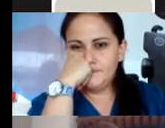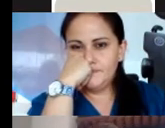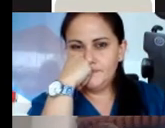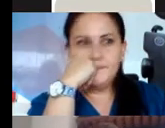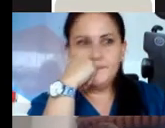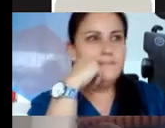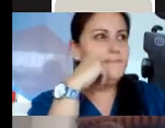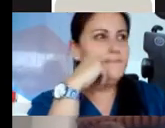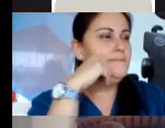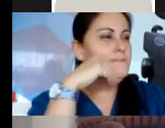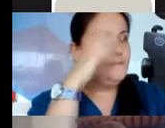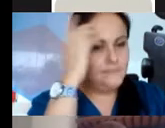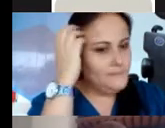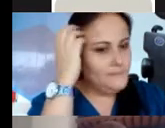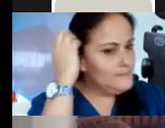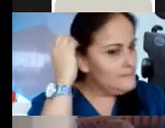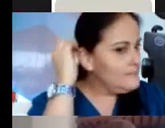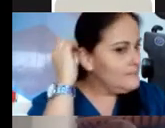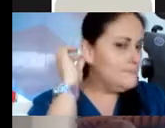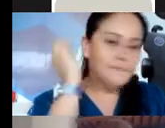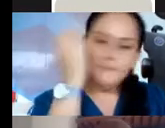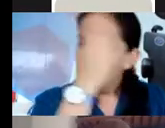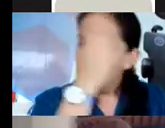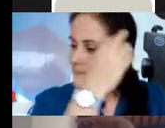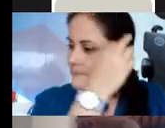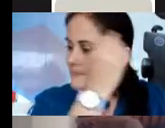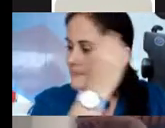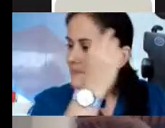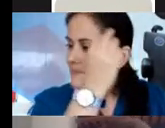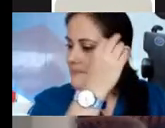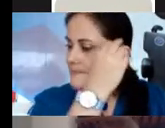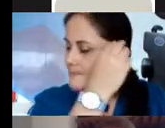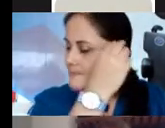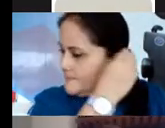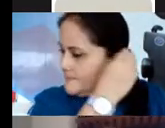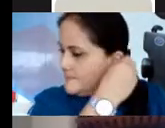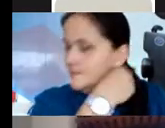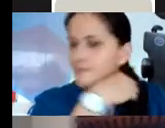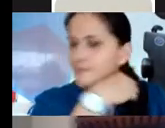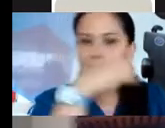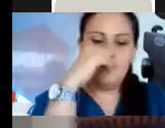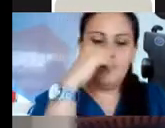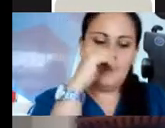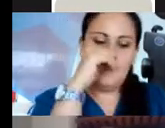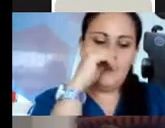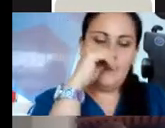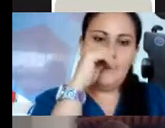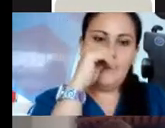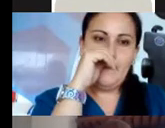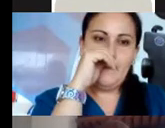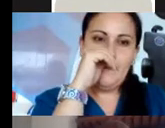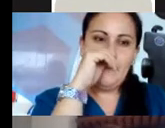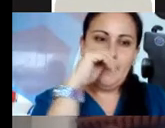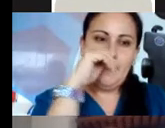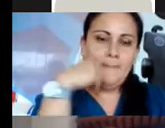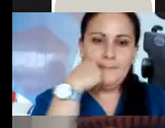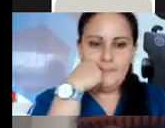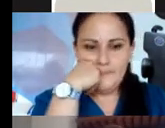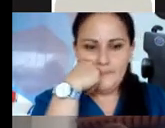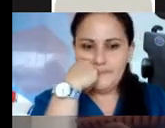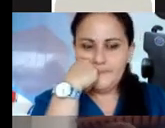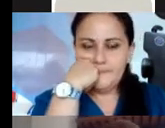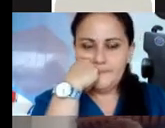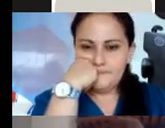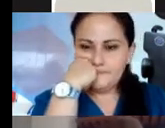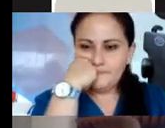mesas enteras. Bueno, por último, antes de pasarle la palabra a María Amalia, tenemos la ficha clínica técnica y la mayoría